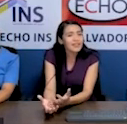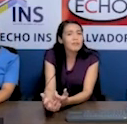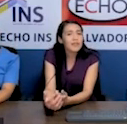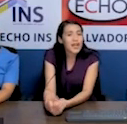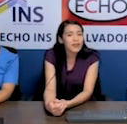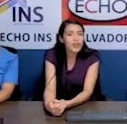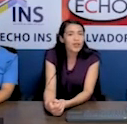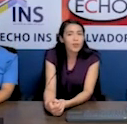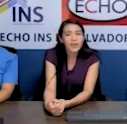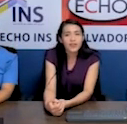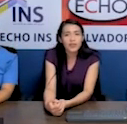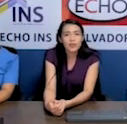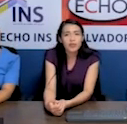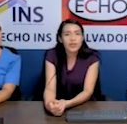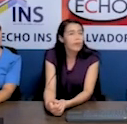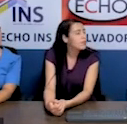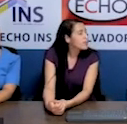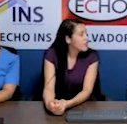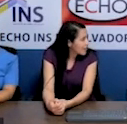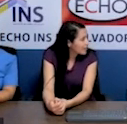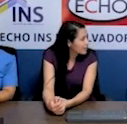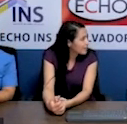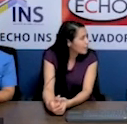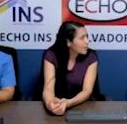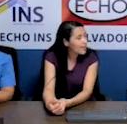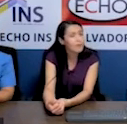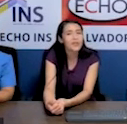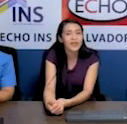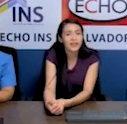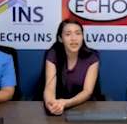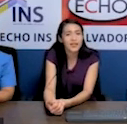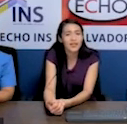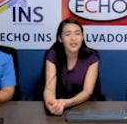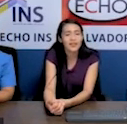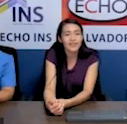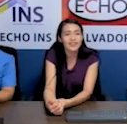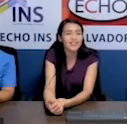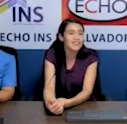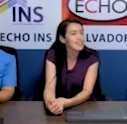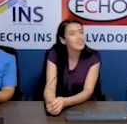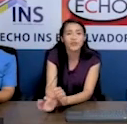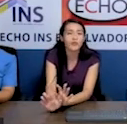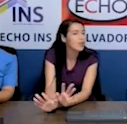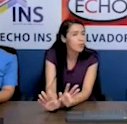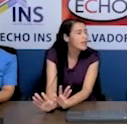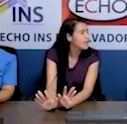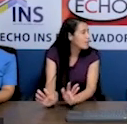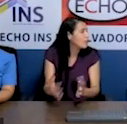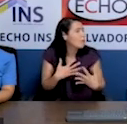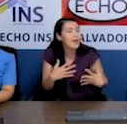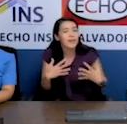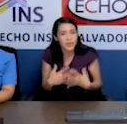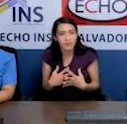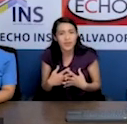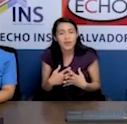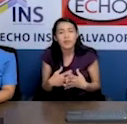tiene de similar cuidados paliativos y los profesionales que están en un área de emergencia que quizás dicen eso de cuidados paliativos